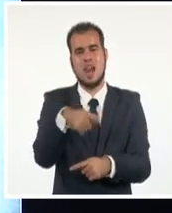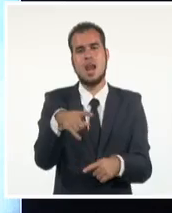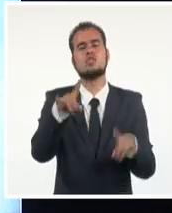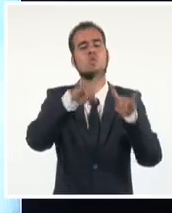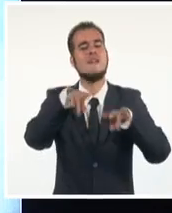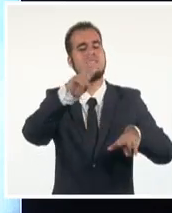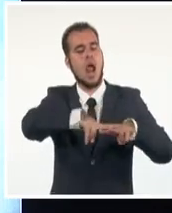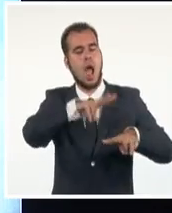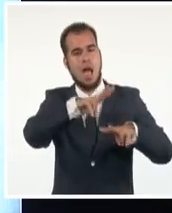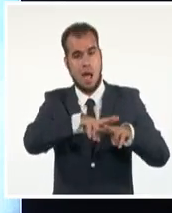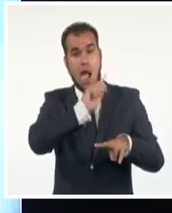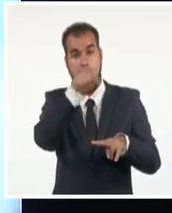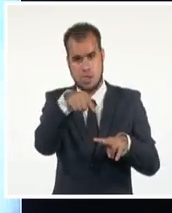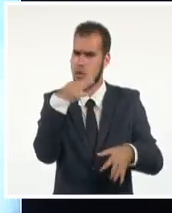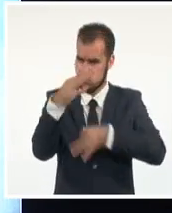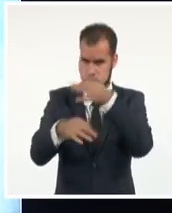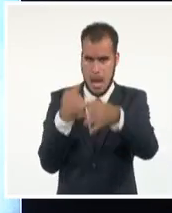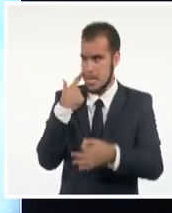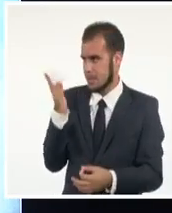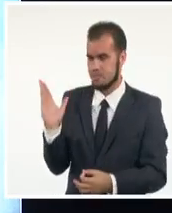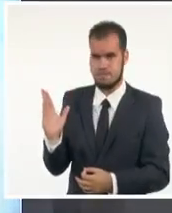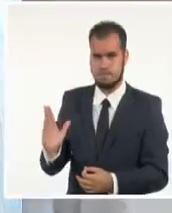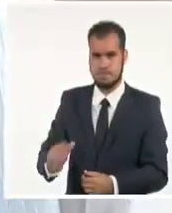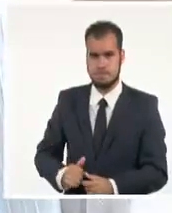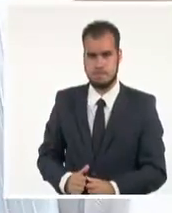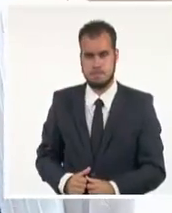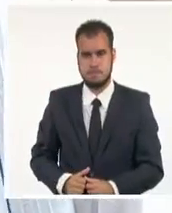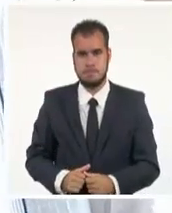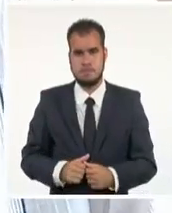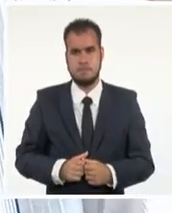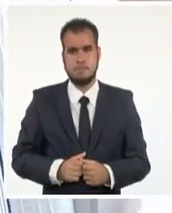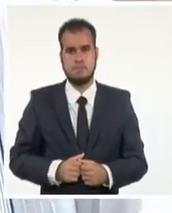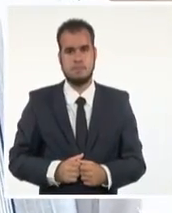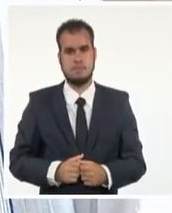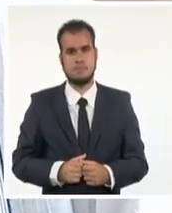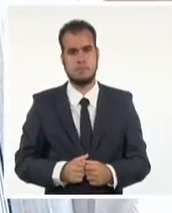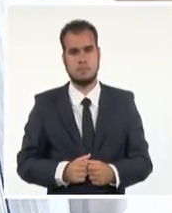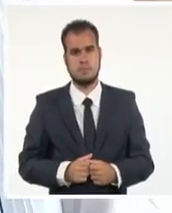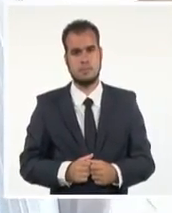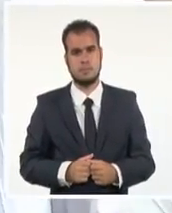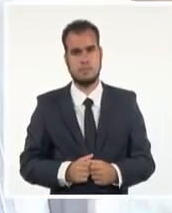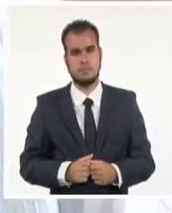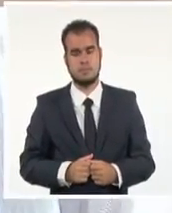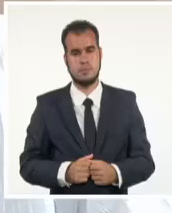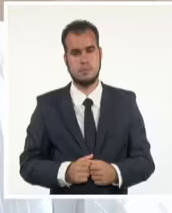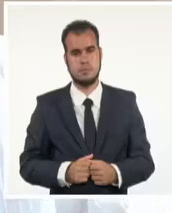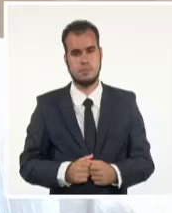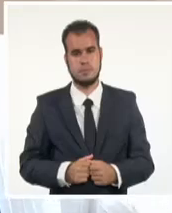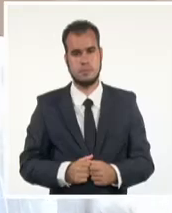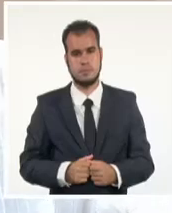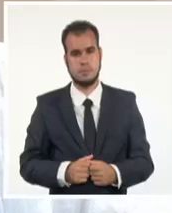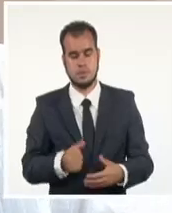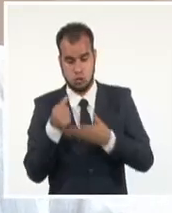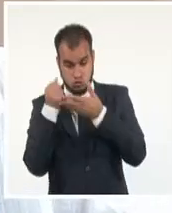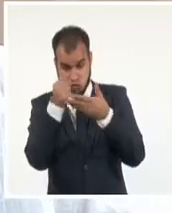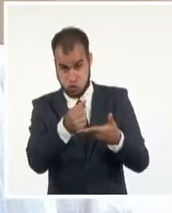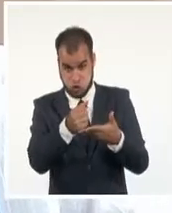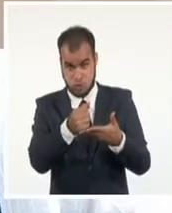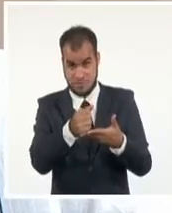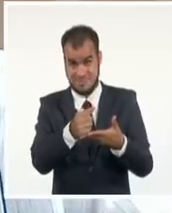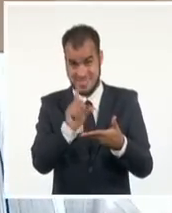recolectar $25.000 para la compra de jeringuillas e insumos médicos con tal de enviarlos a Cuba. Sucede que la plataforma